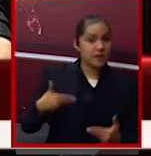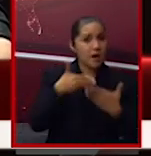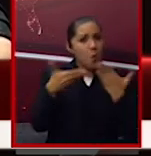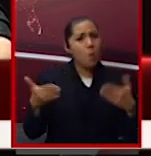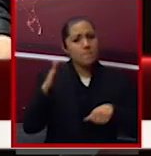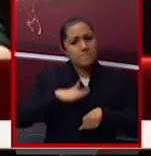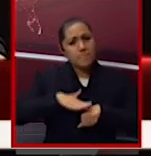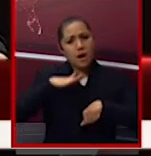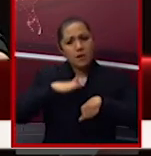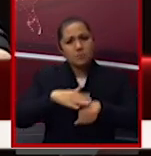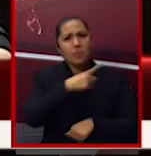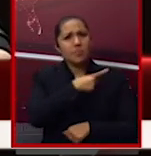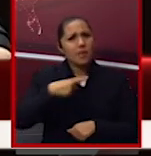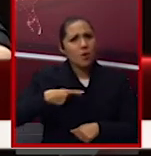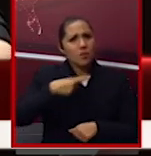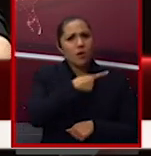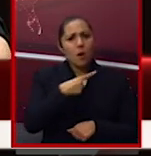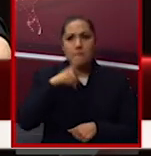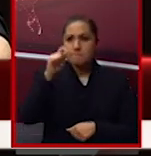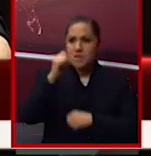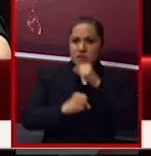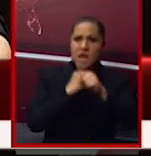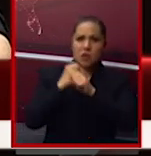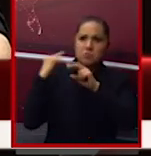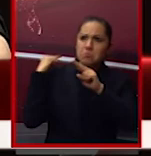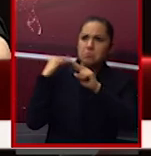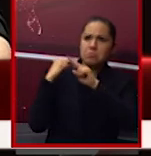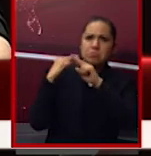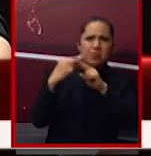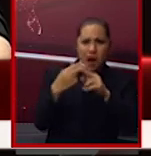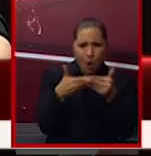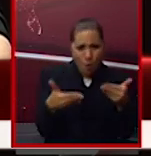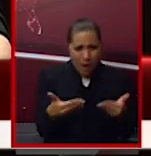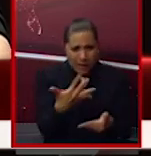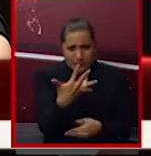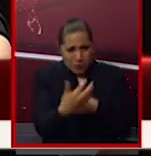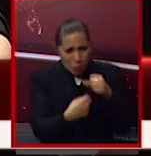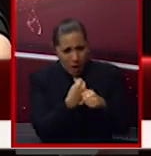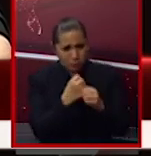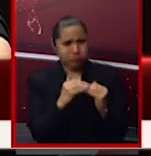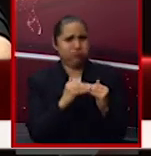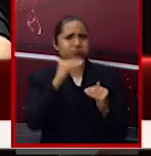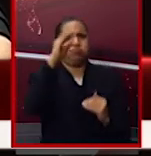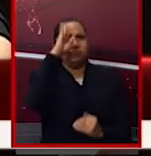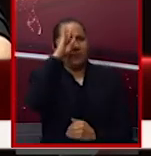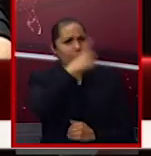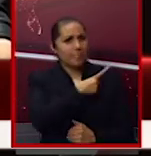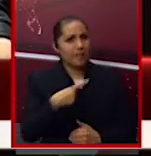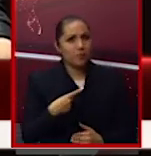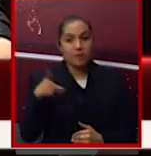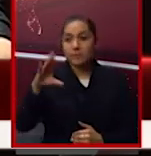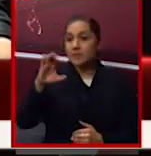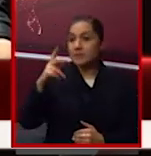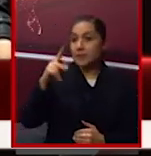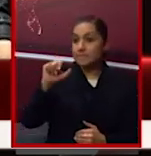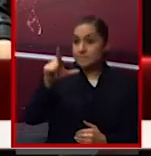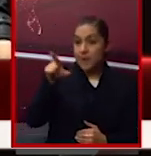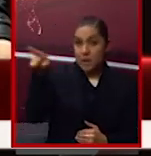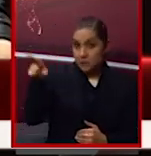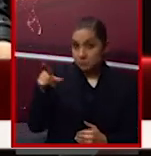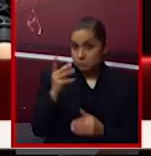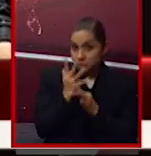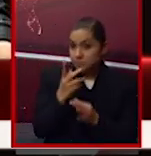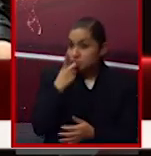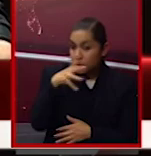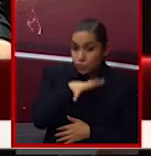que en los últimos 20 años. Dice la CEPAL que México es el único país